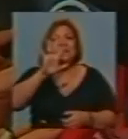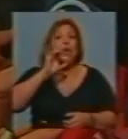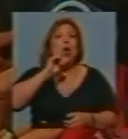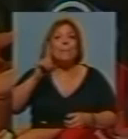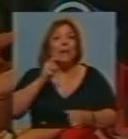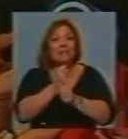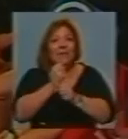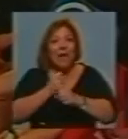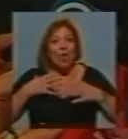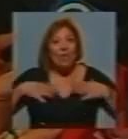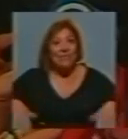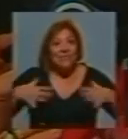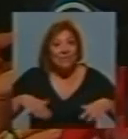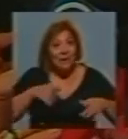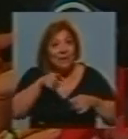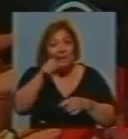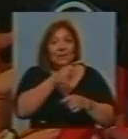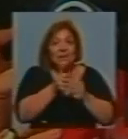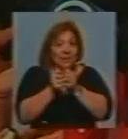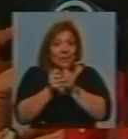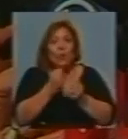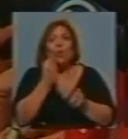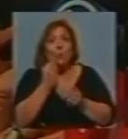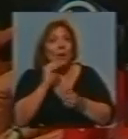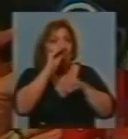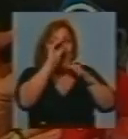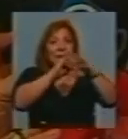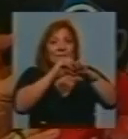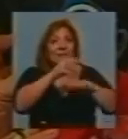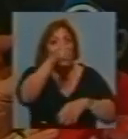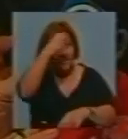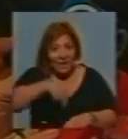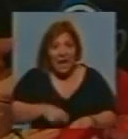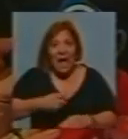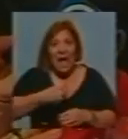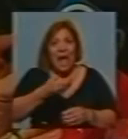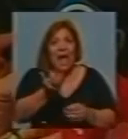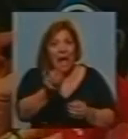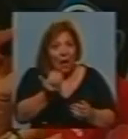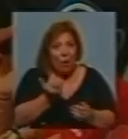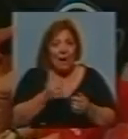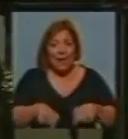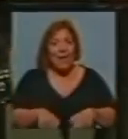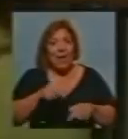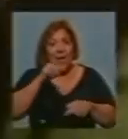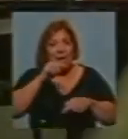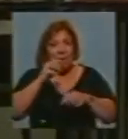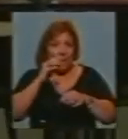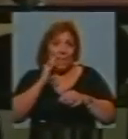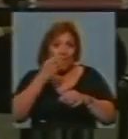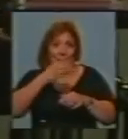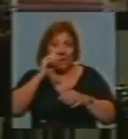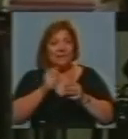vestimenta, y el uso del celular para avisarle a esta gente que viniera a cobrar dio un resultado excelente. Hoy el plan